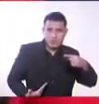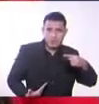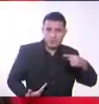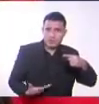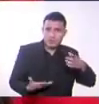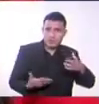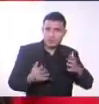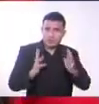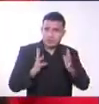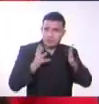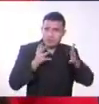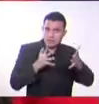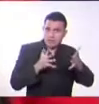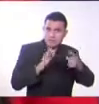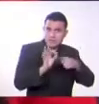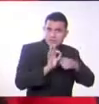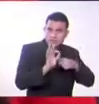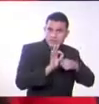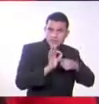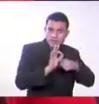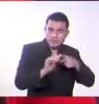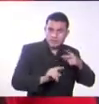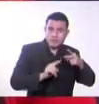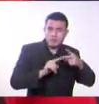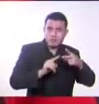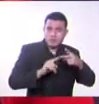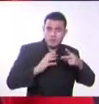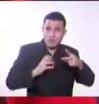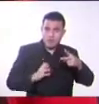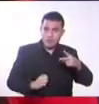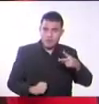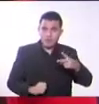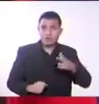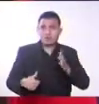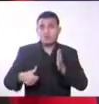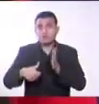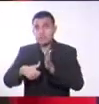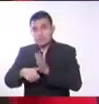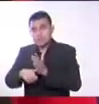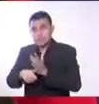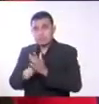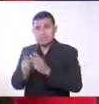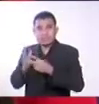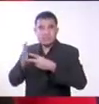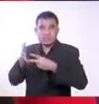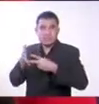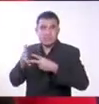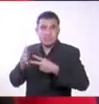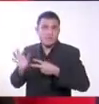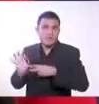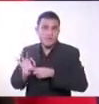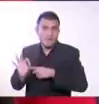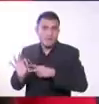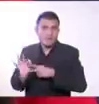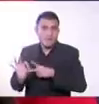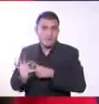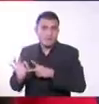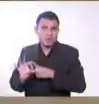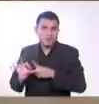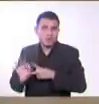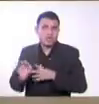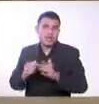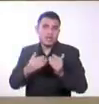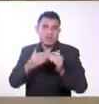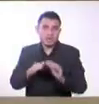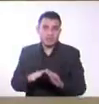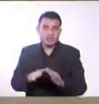ciertas atribuciones, pero también tenemos un gobierno municipal que también tiene retribuciones. Entonces, la diferencia es si es